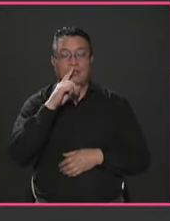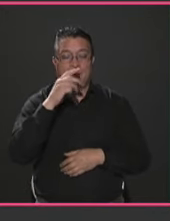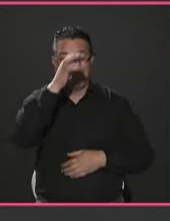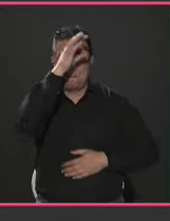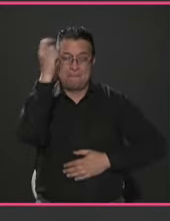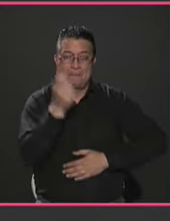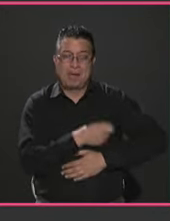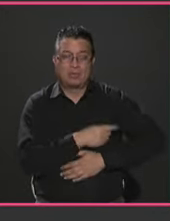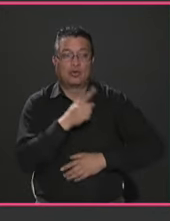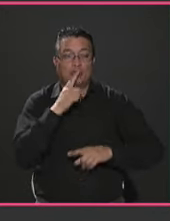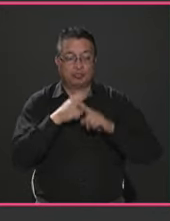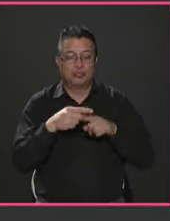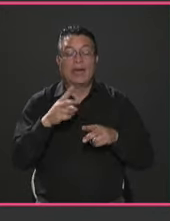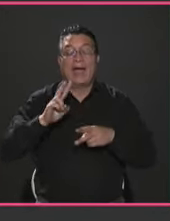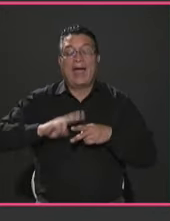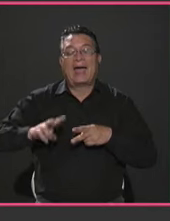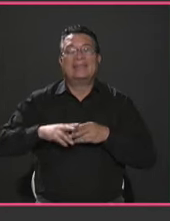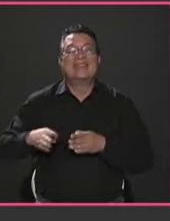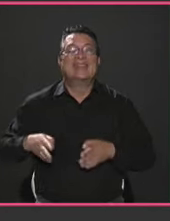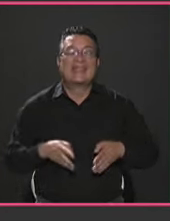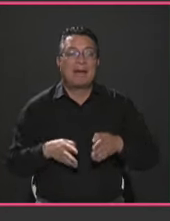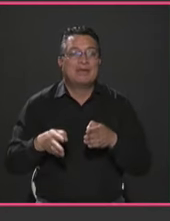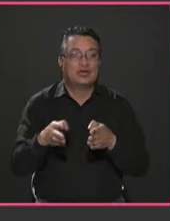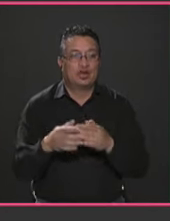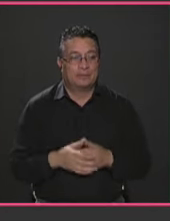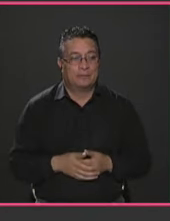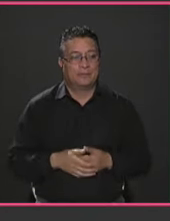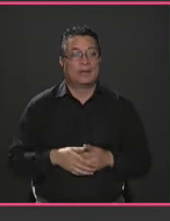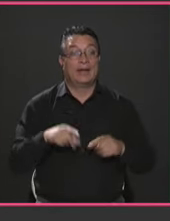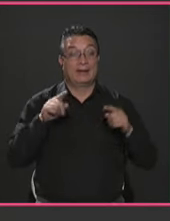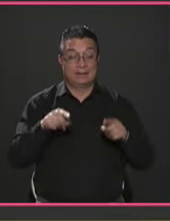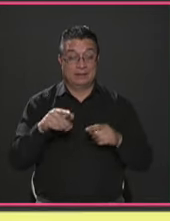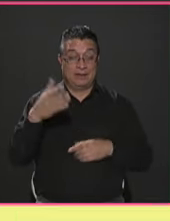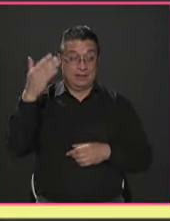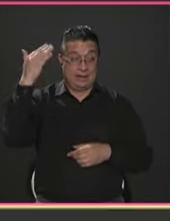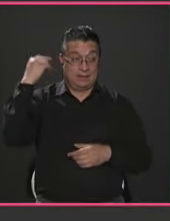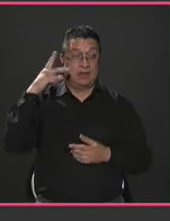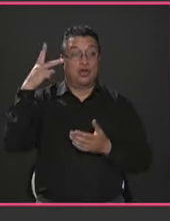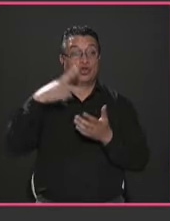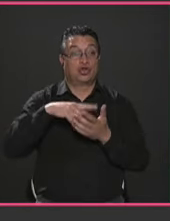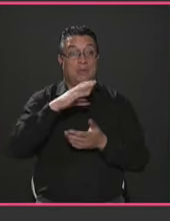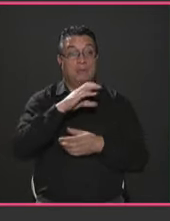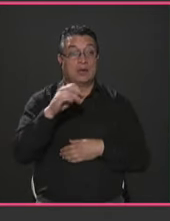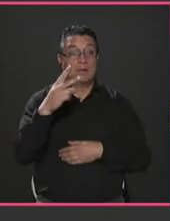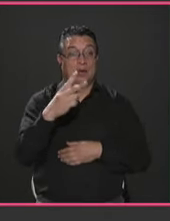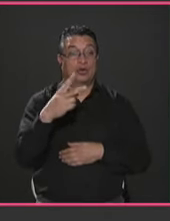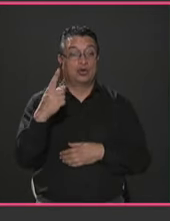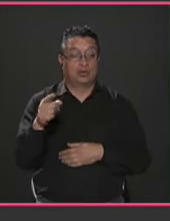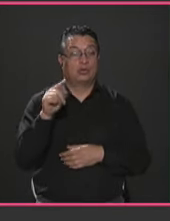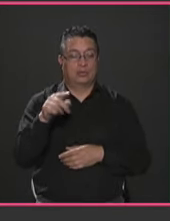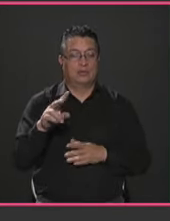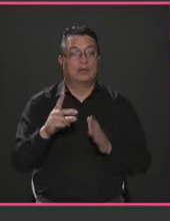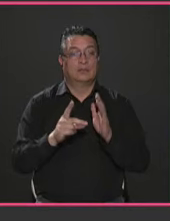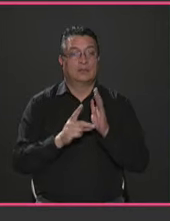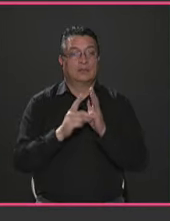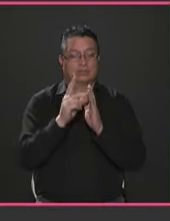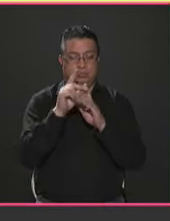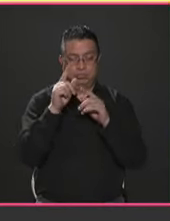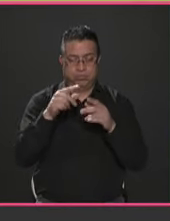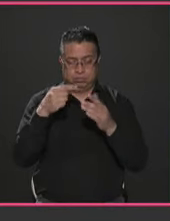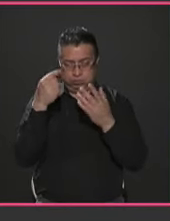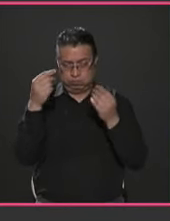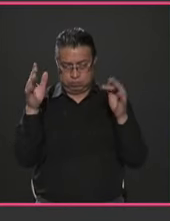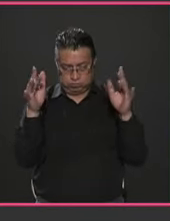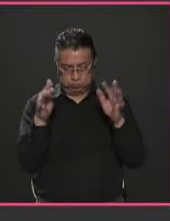significa hacer el camino ya en ese tiempo el año 2021 cuando desarrollamos este algoritmo lo publicábamos lo